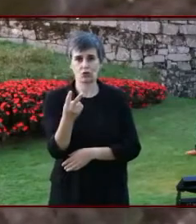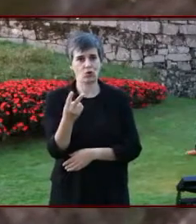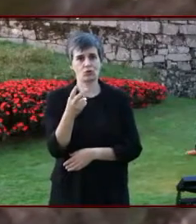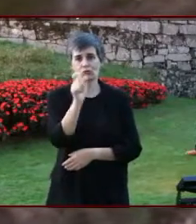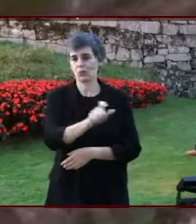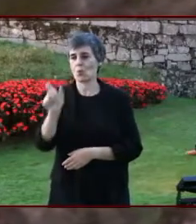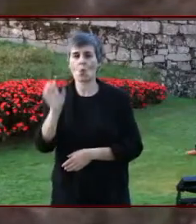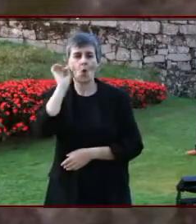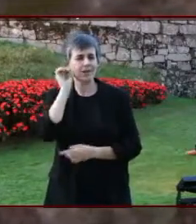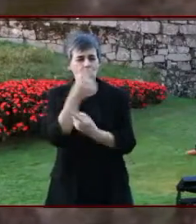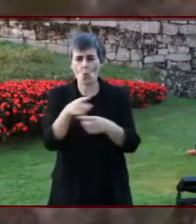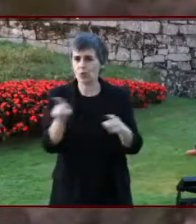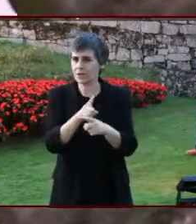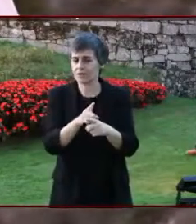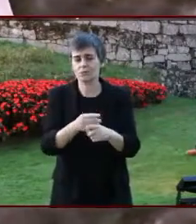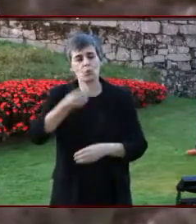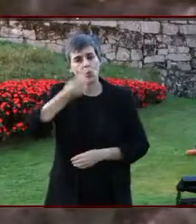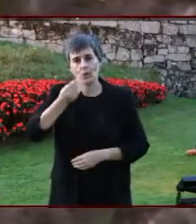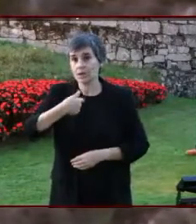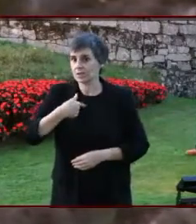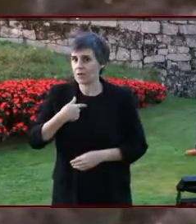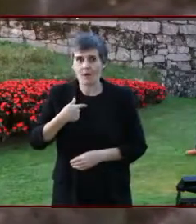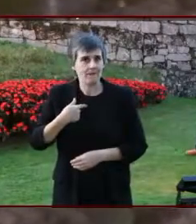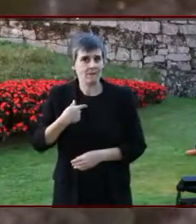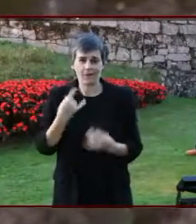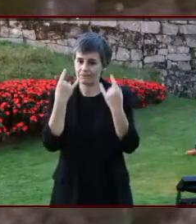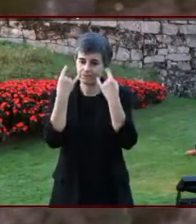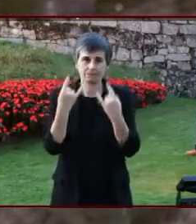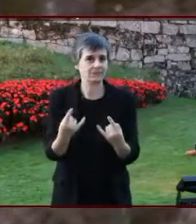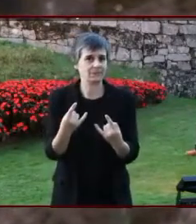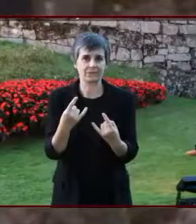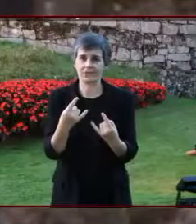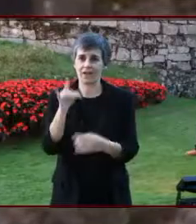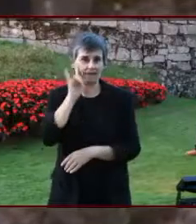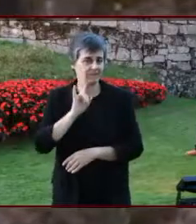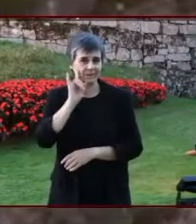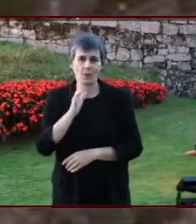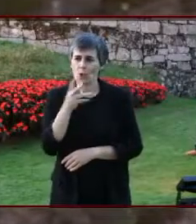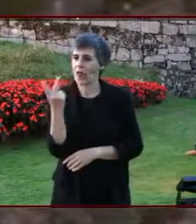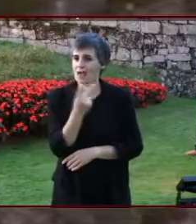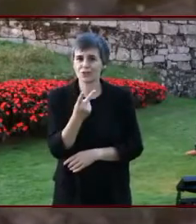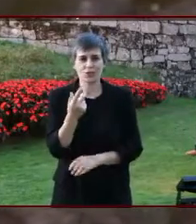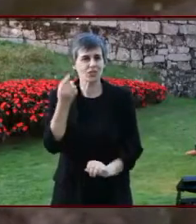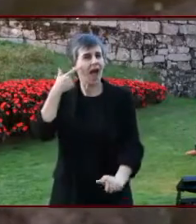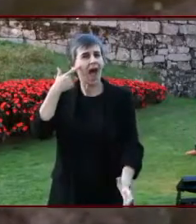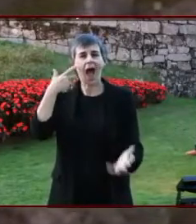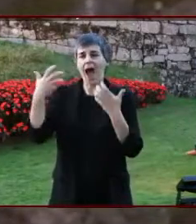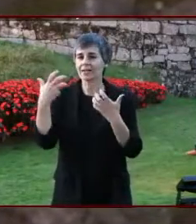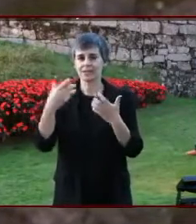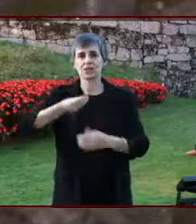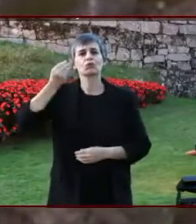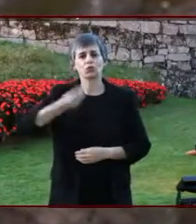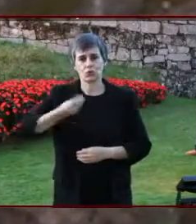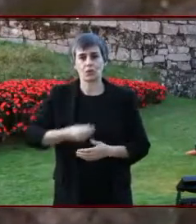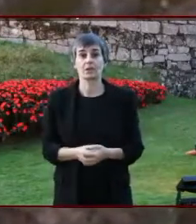eu admiro profundamente porque son dúas grandes artistas, pero ademais son